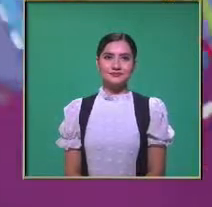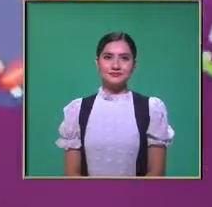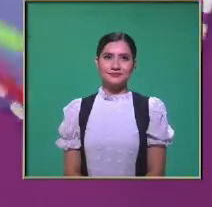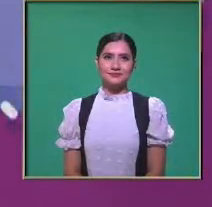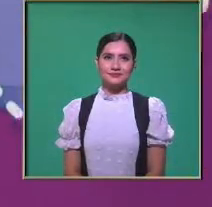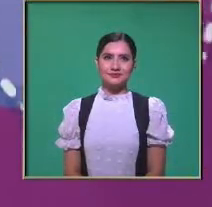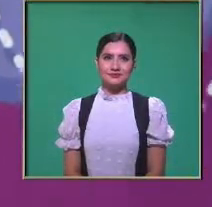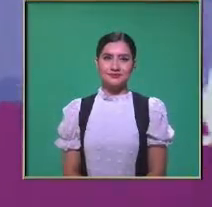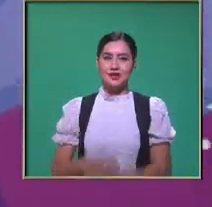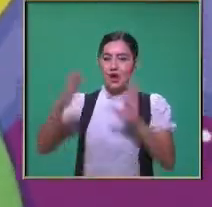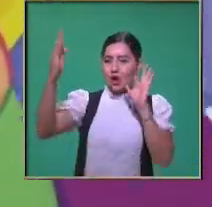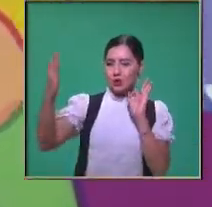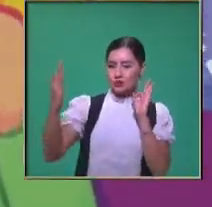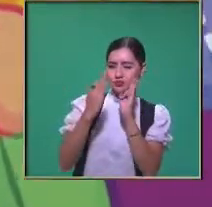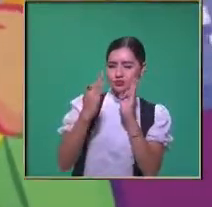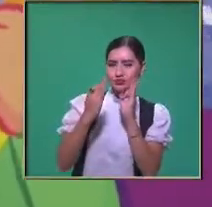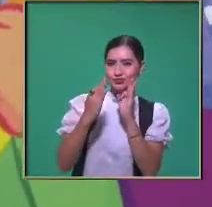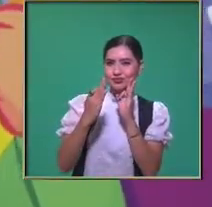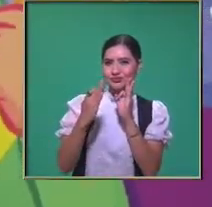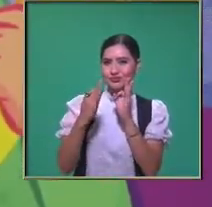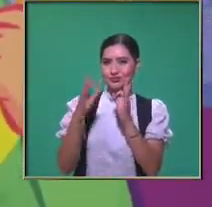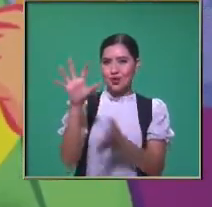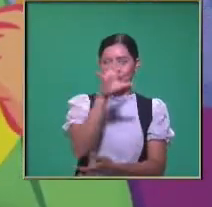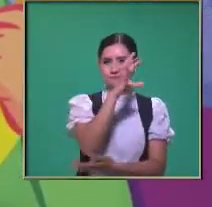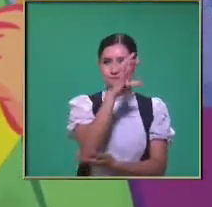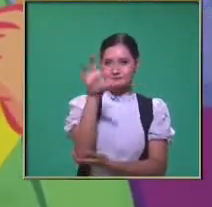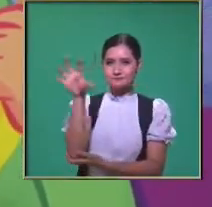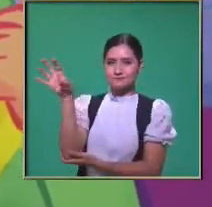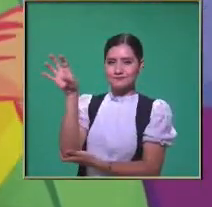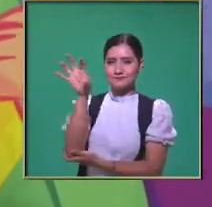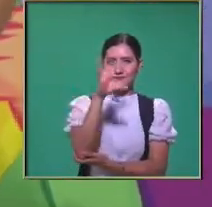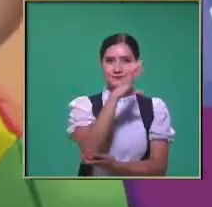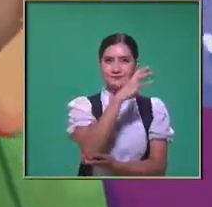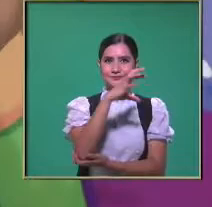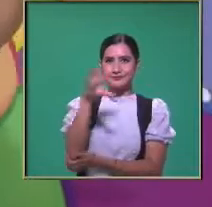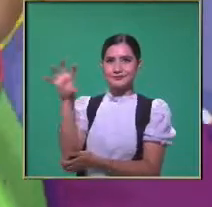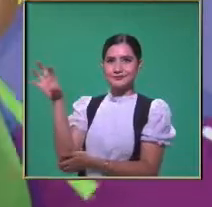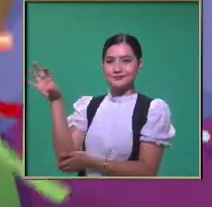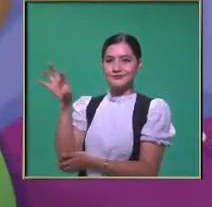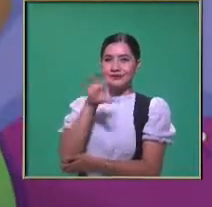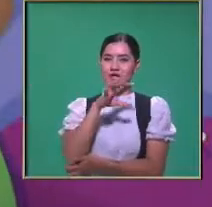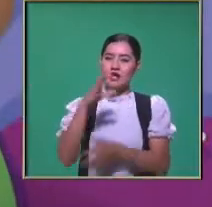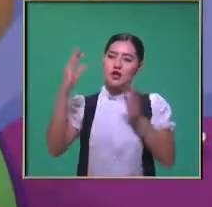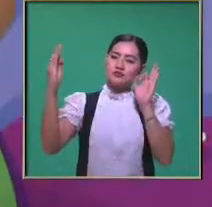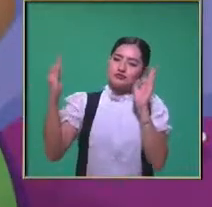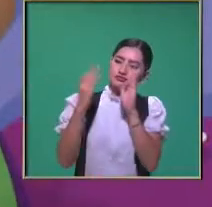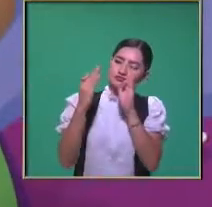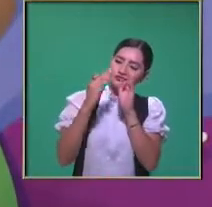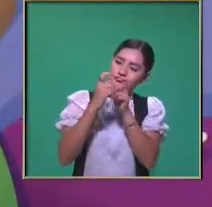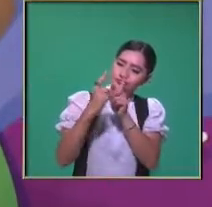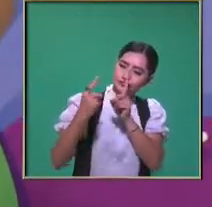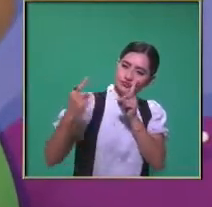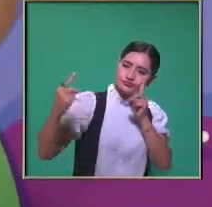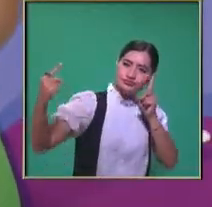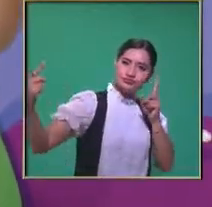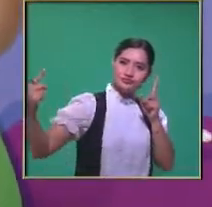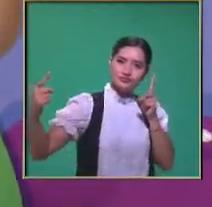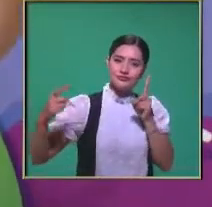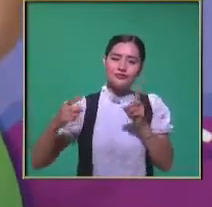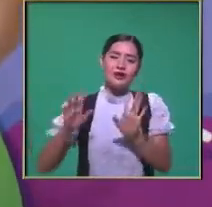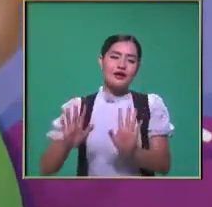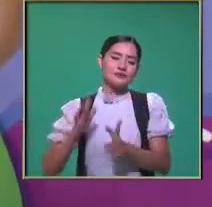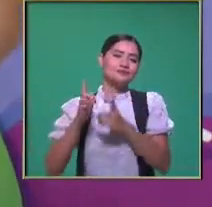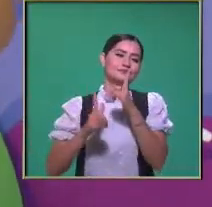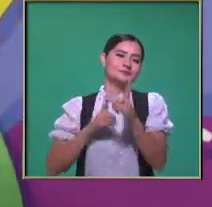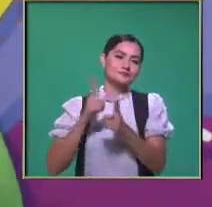lejos, ¿verdad? Si lo acerco yo un poquito más, pues vuelan más fuerte. Si lo alejo, pues ya es más despacito. Así